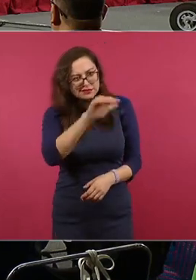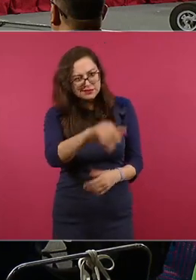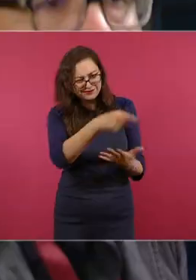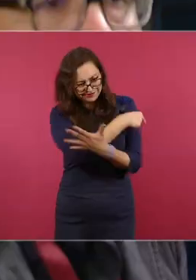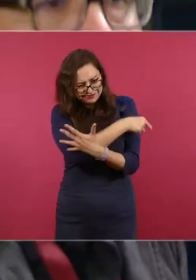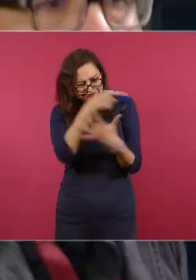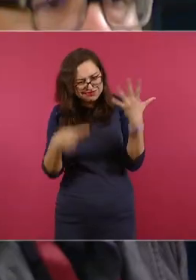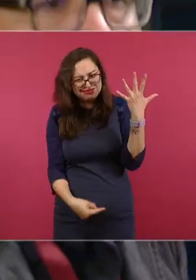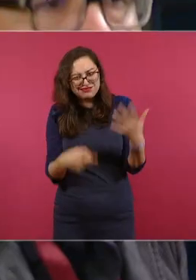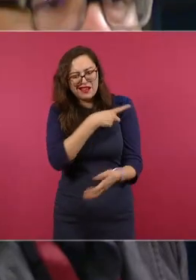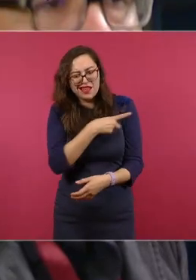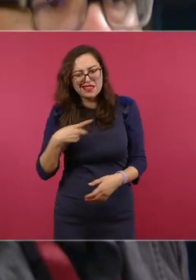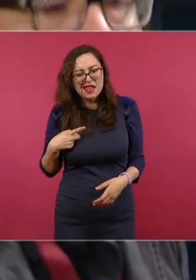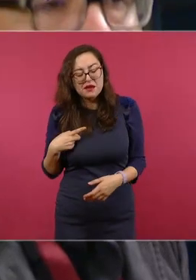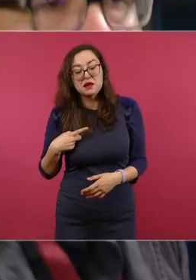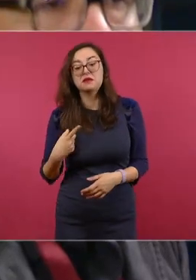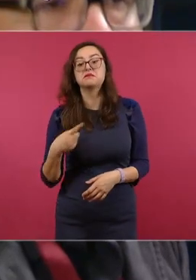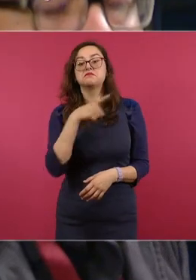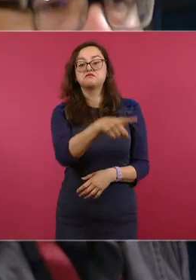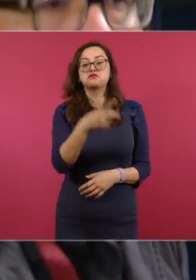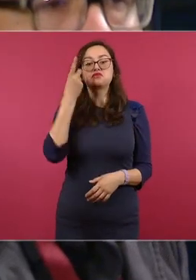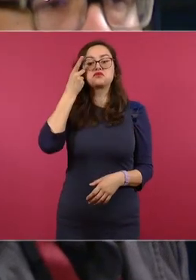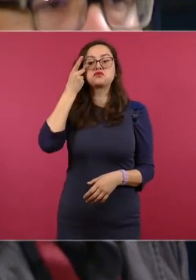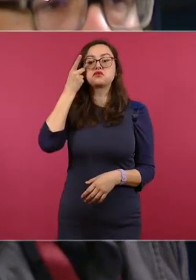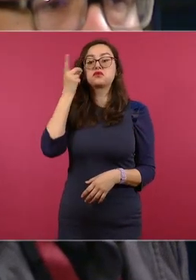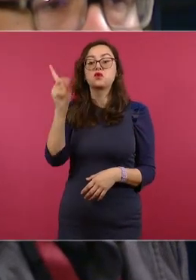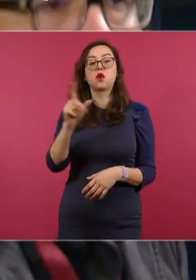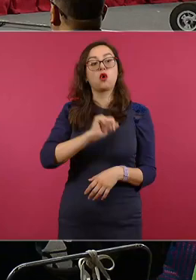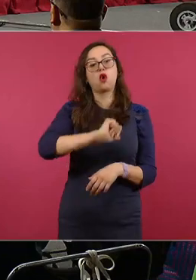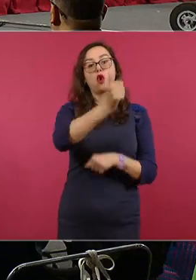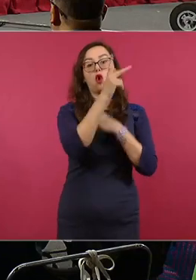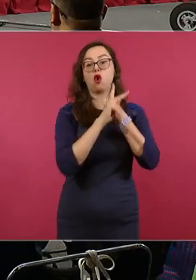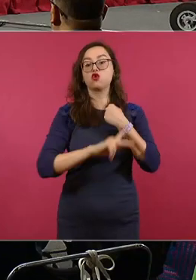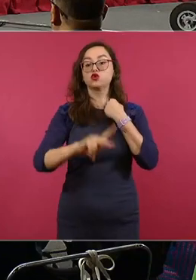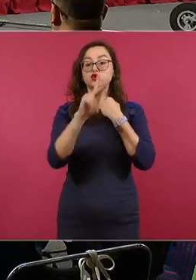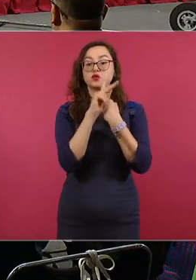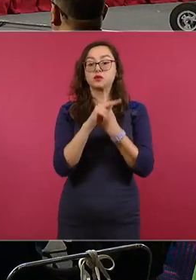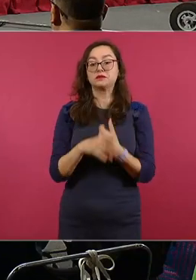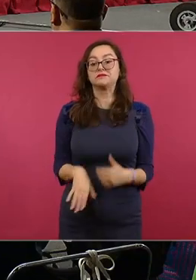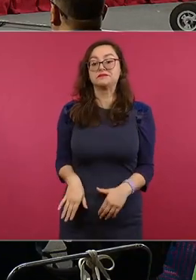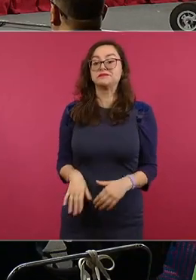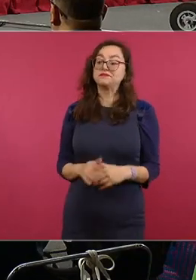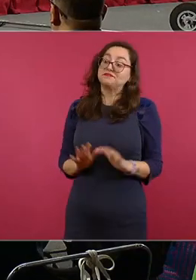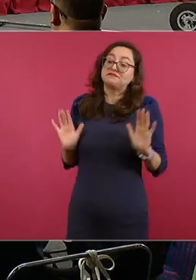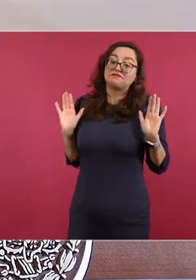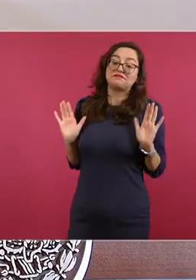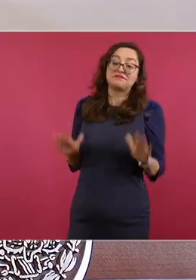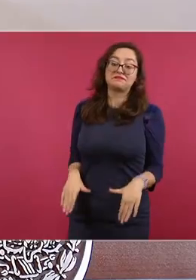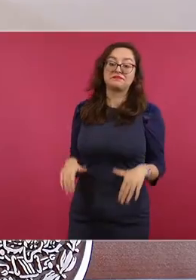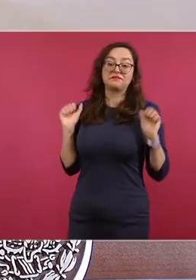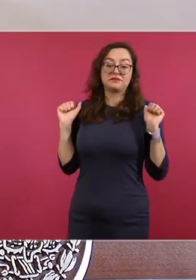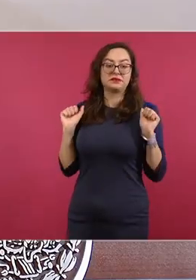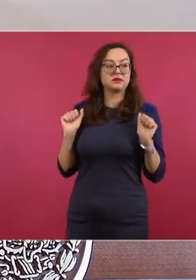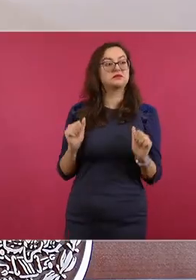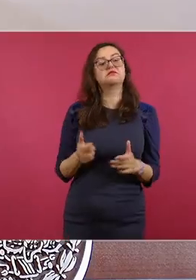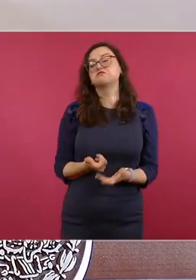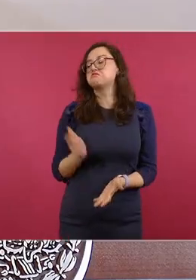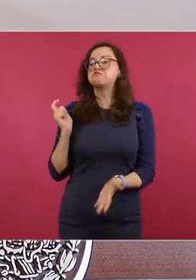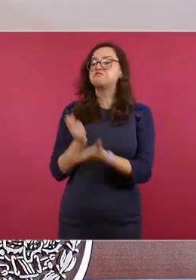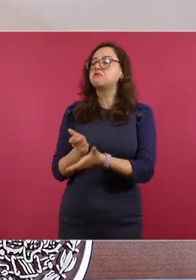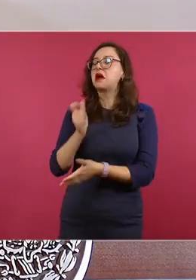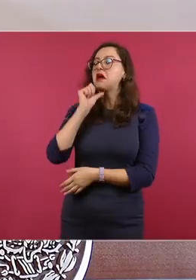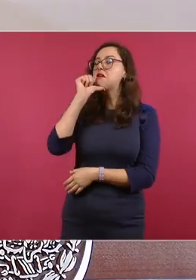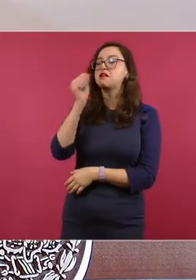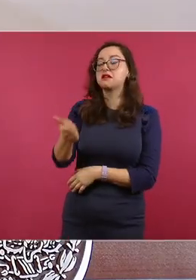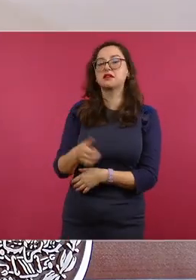en México y además no tienen bienes propios. Entonces, los bajamos de volar